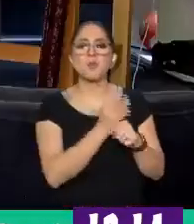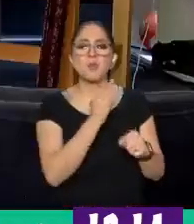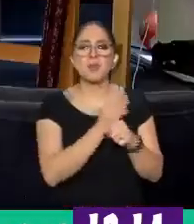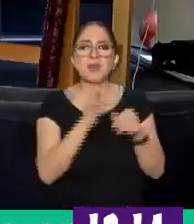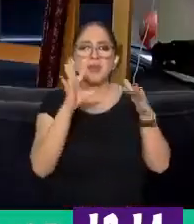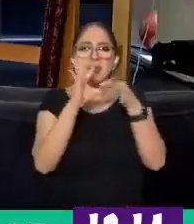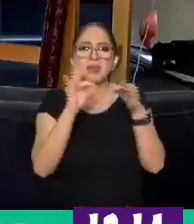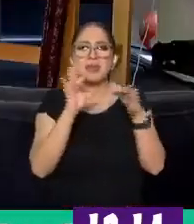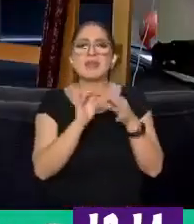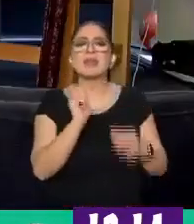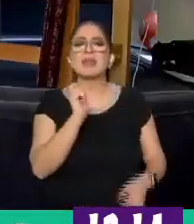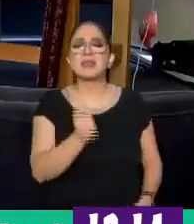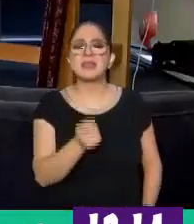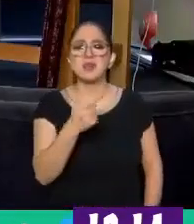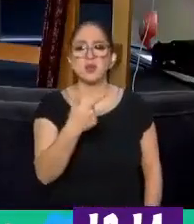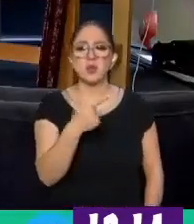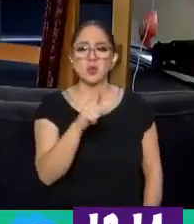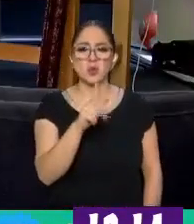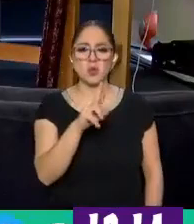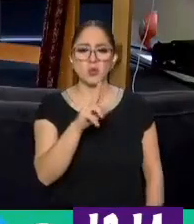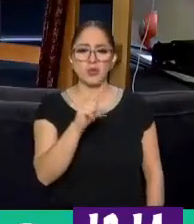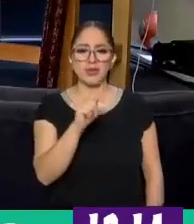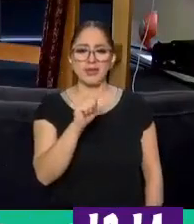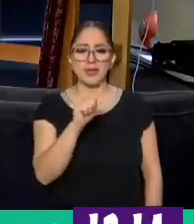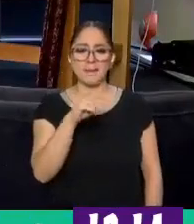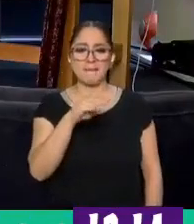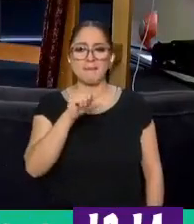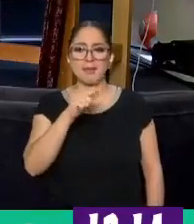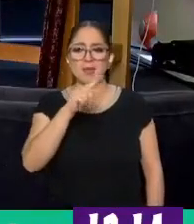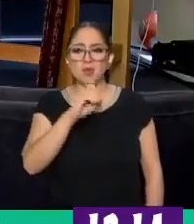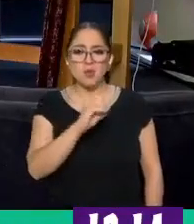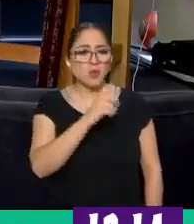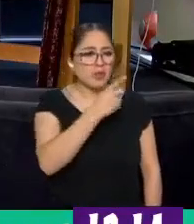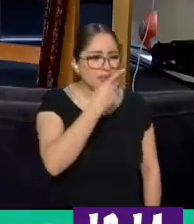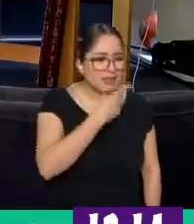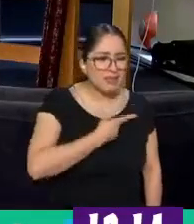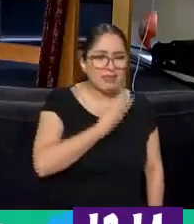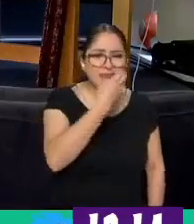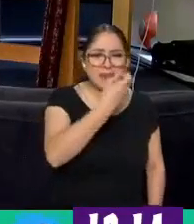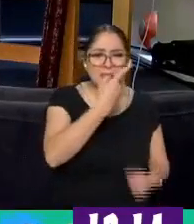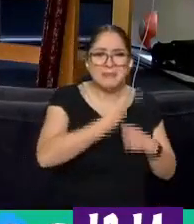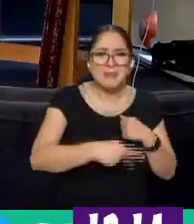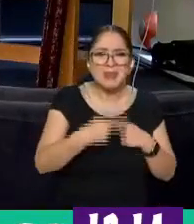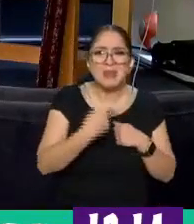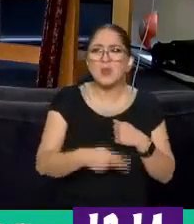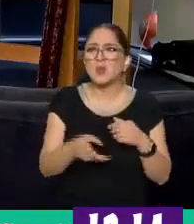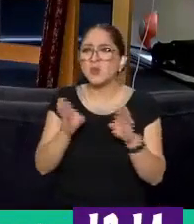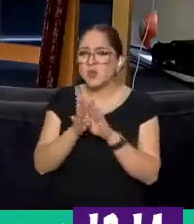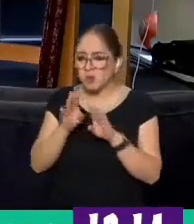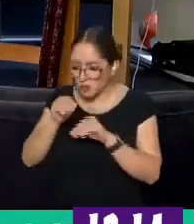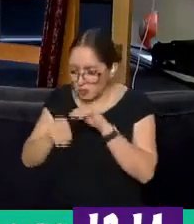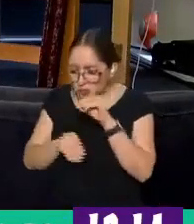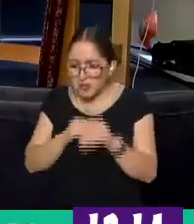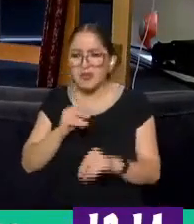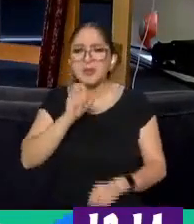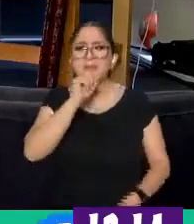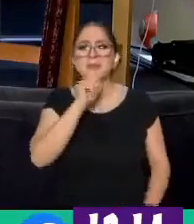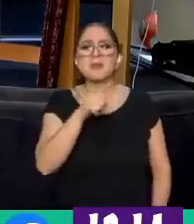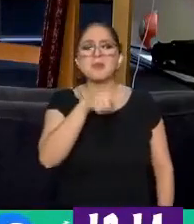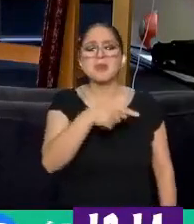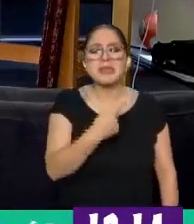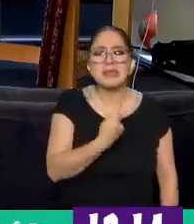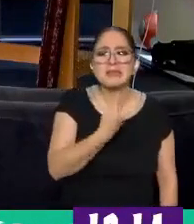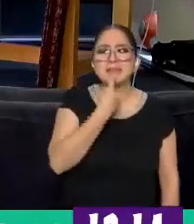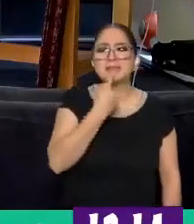ver, ¿qué es eso? No me digas que hace daño porque yo me tiro ahorita aquí desde... Pero ¿dónde vienen? ¿Qué viene? Es hasta un sabor hay que deriva de